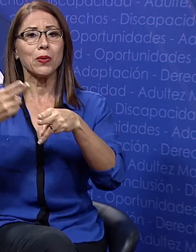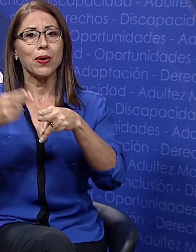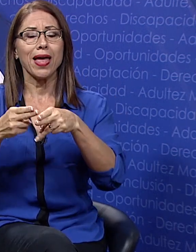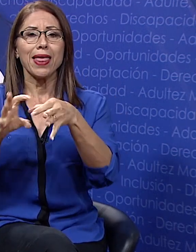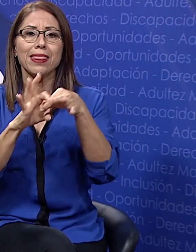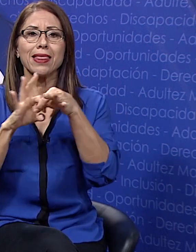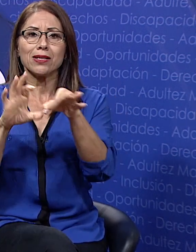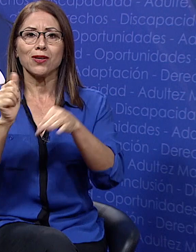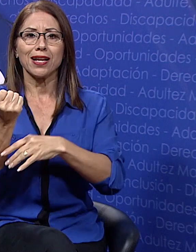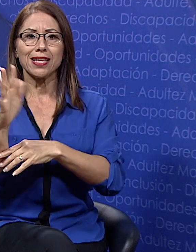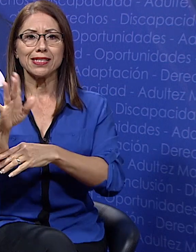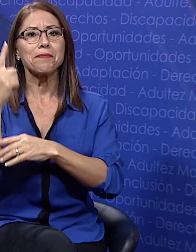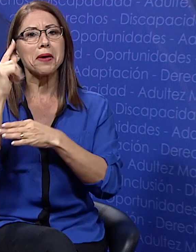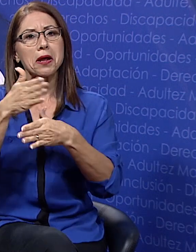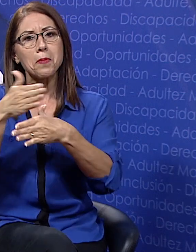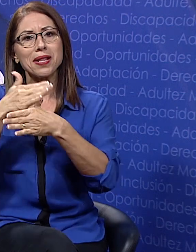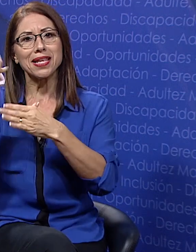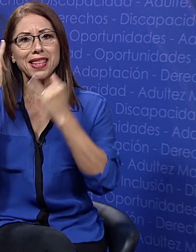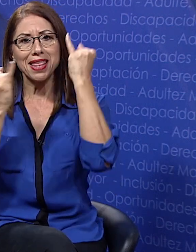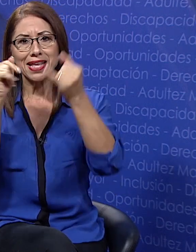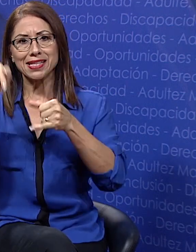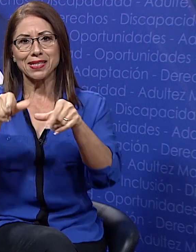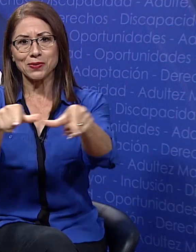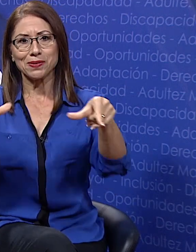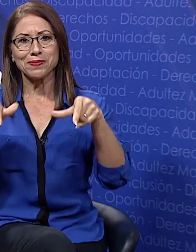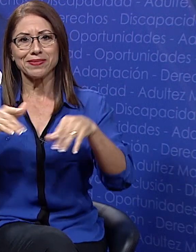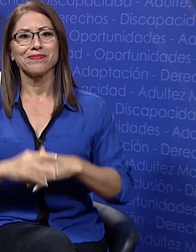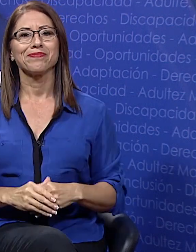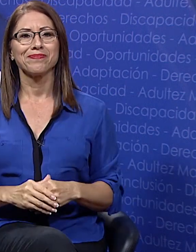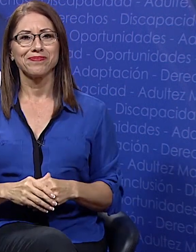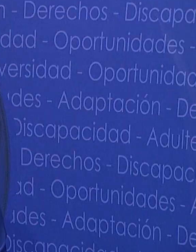Canal 15 para compartir ideas en estos espacios.